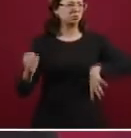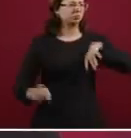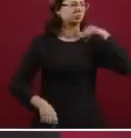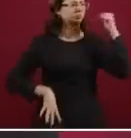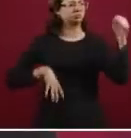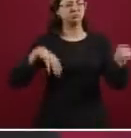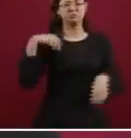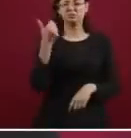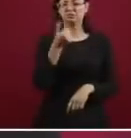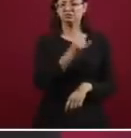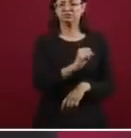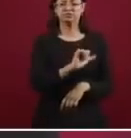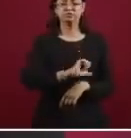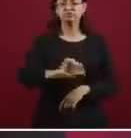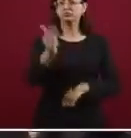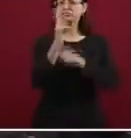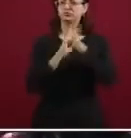empresas extranjeras